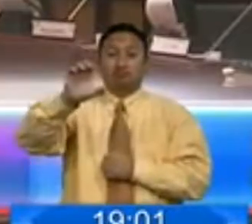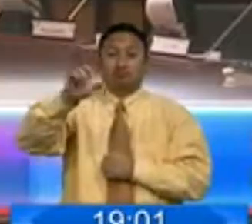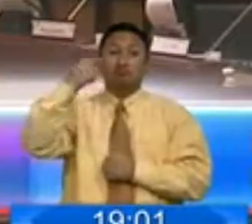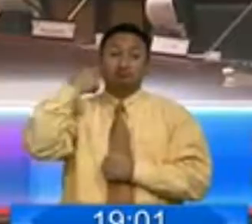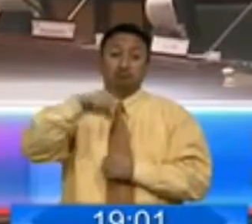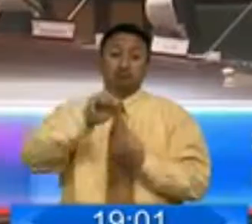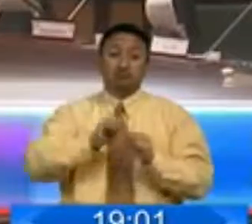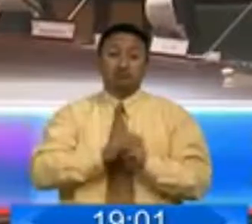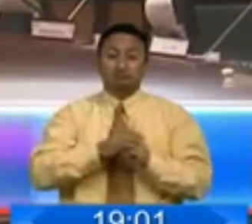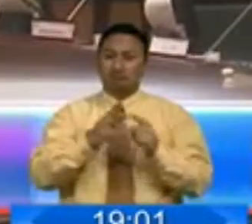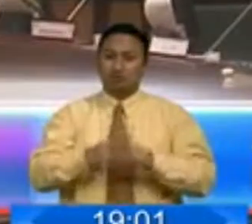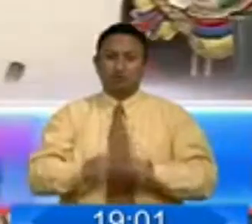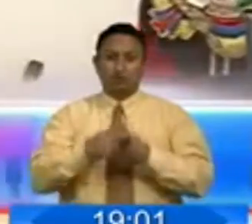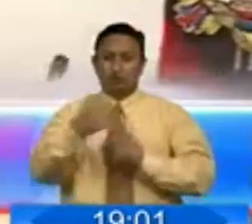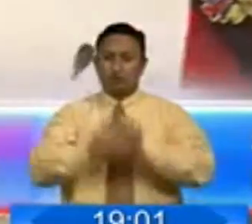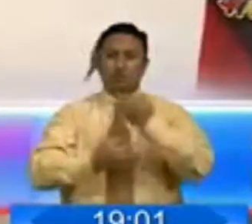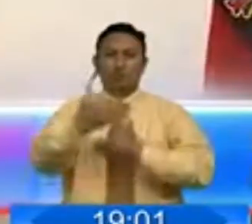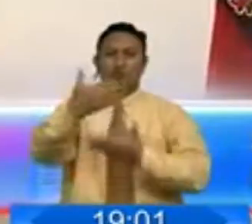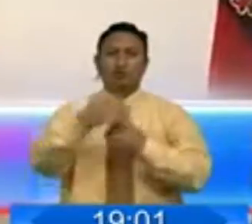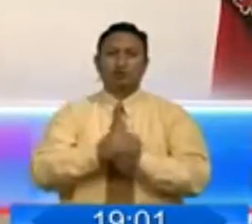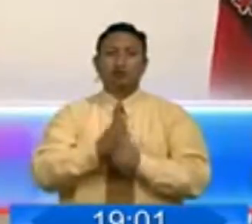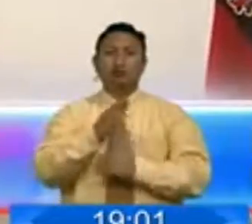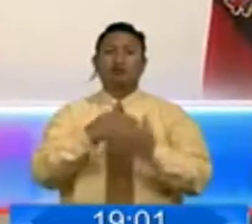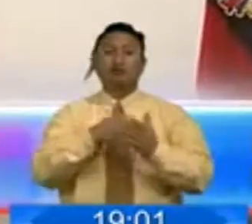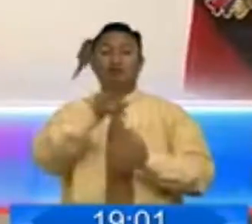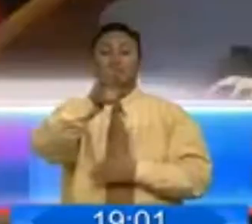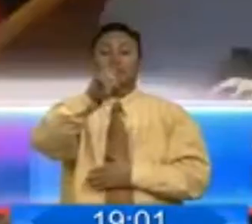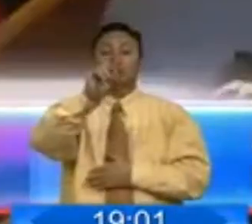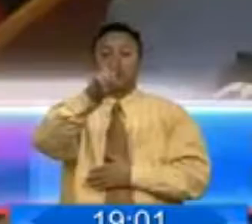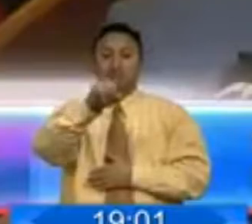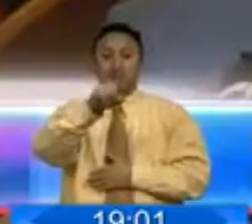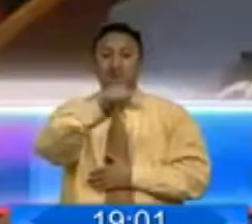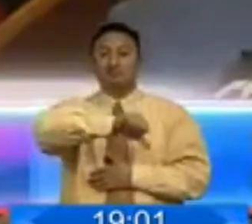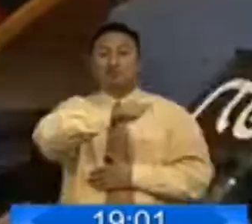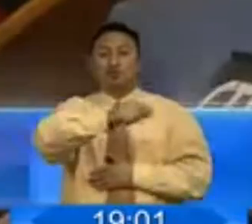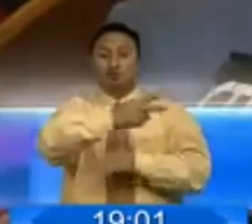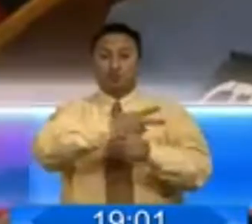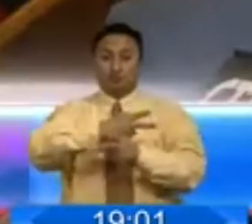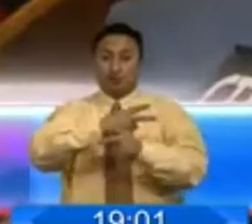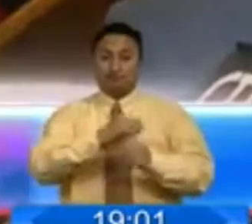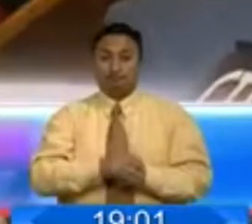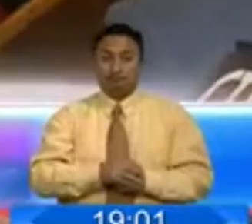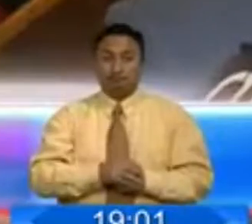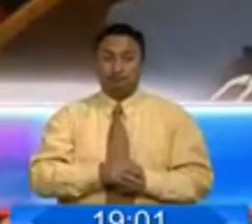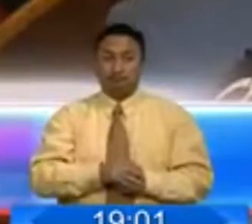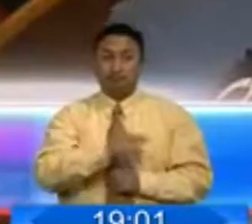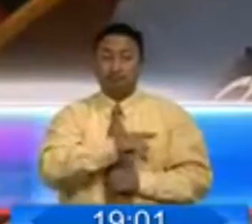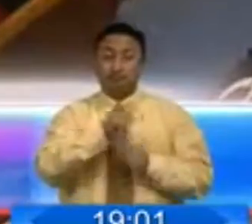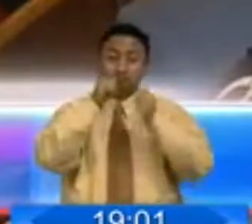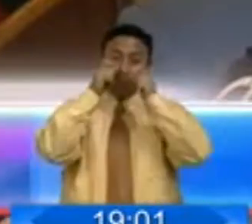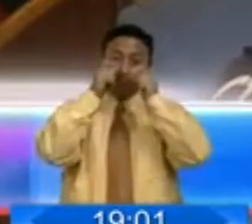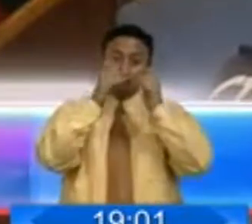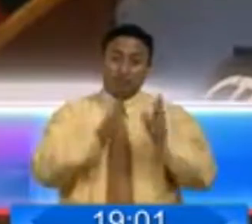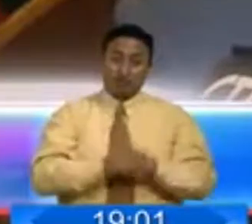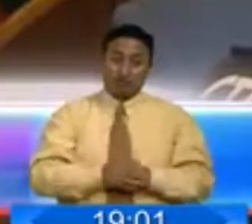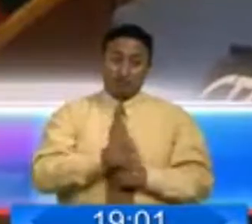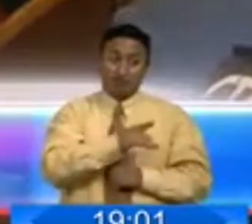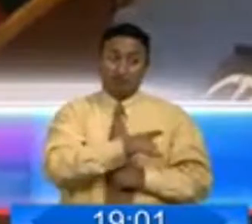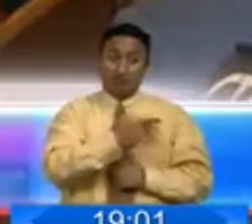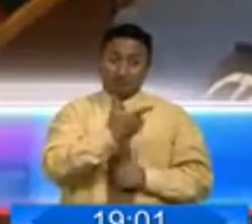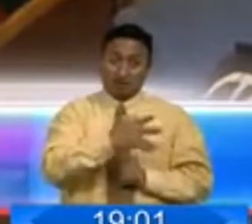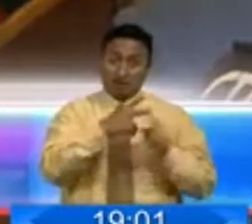posibilidad de iniciar ya un juicio político en contra de actores y compañía y eventualmente la fiscalía general del estado de oficio